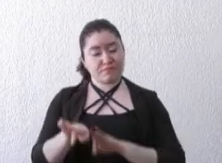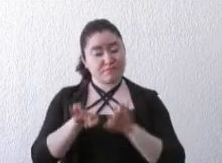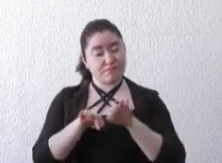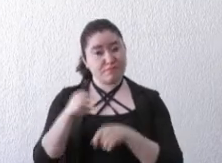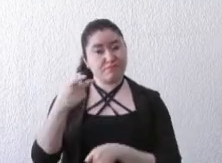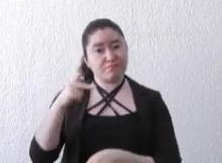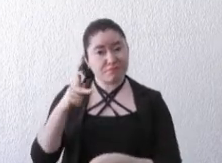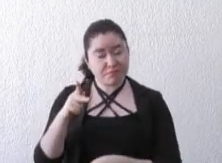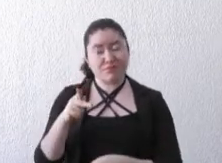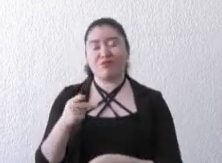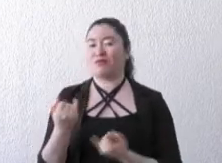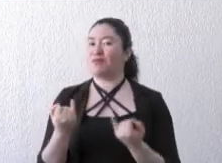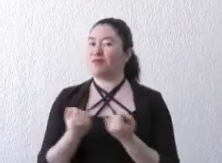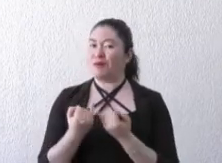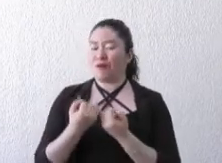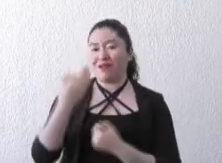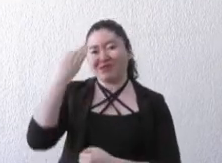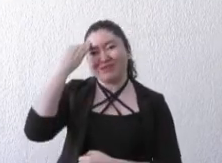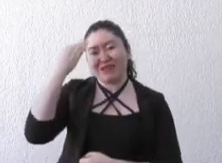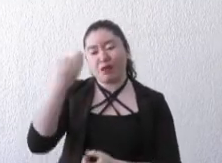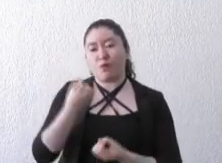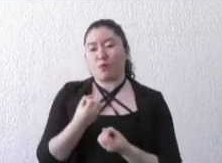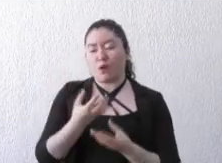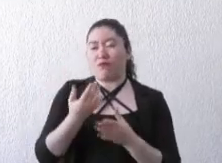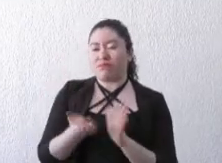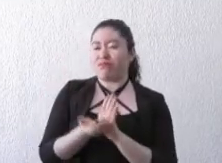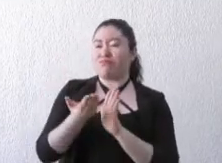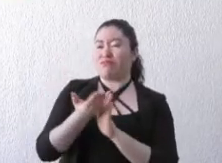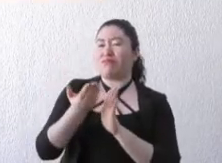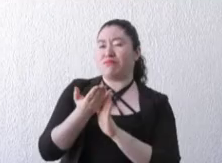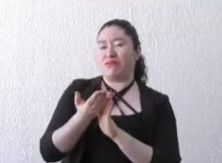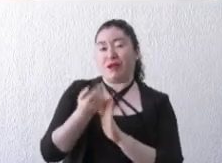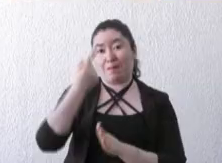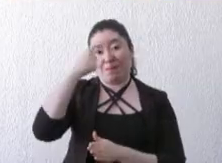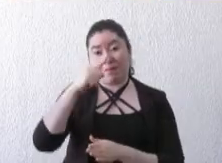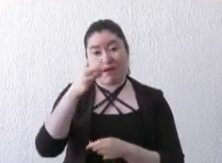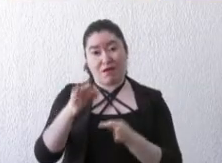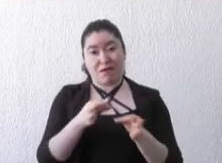tiempo, su dedicación para llevar estas obras a buen fin. Gracias.